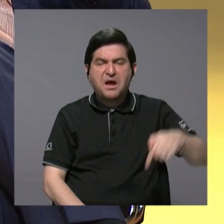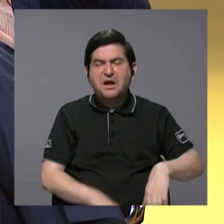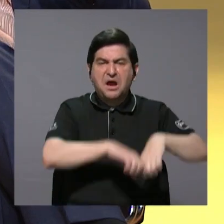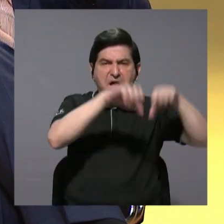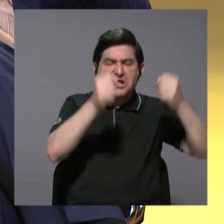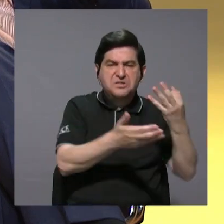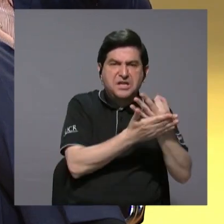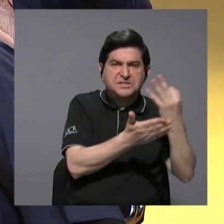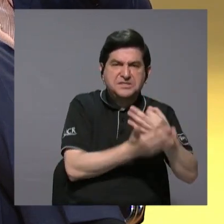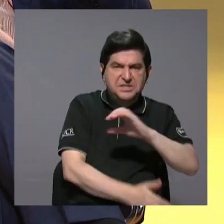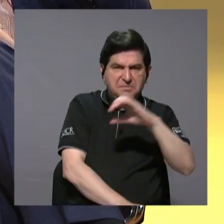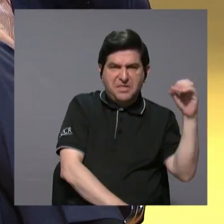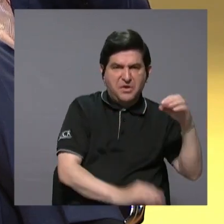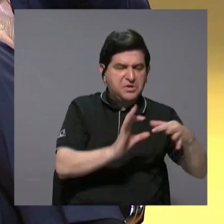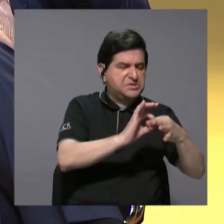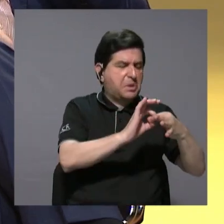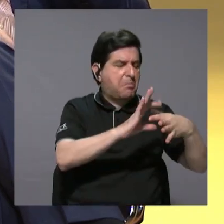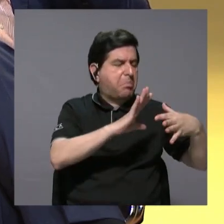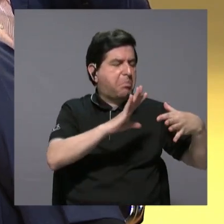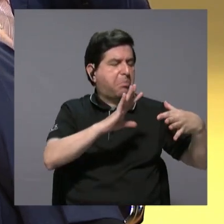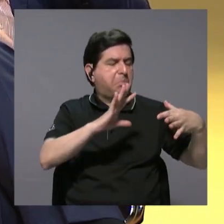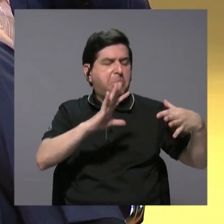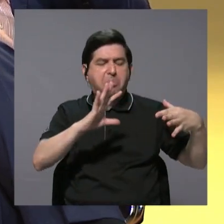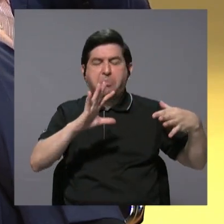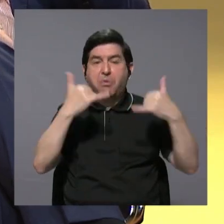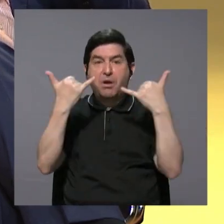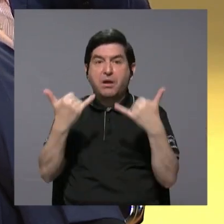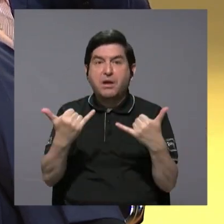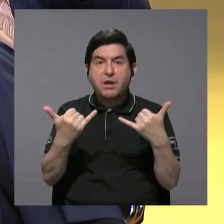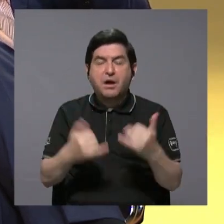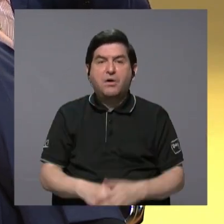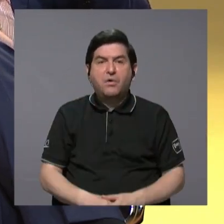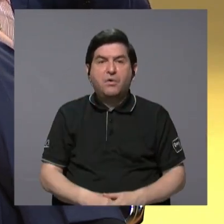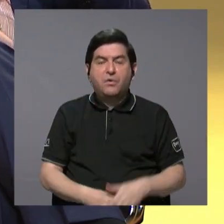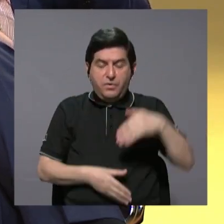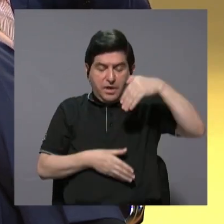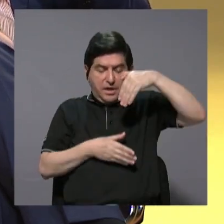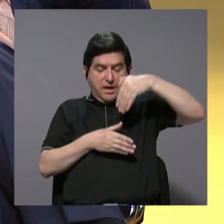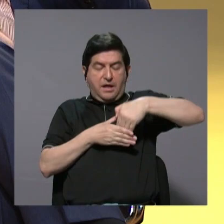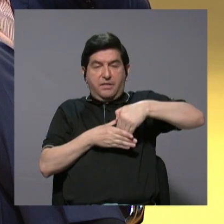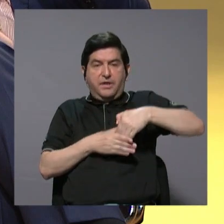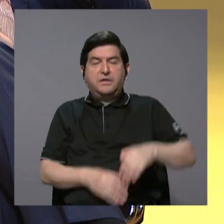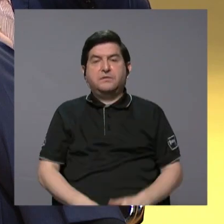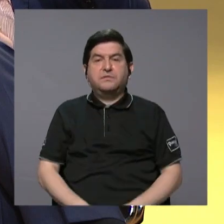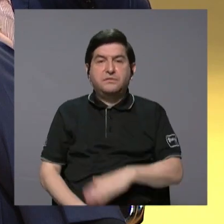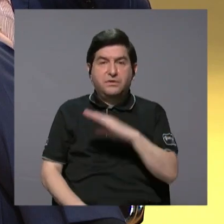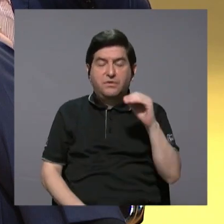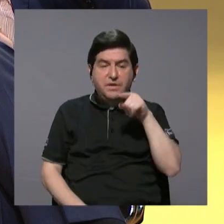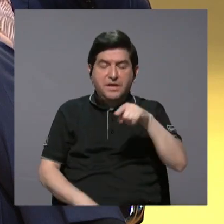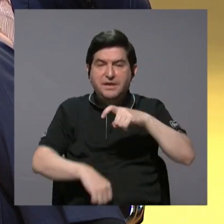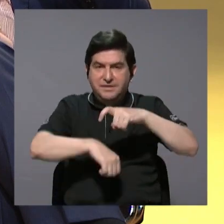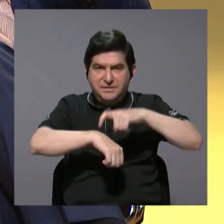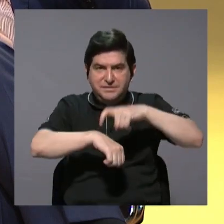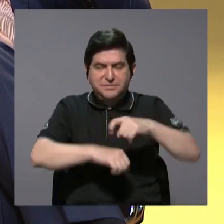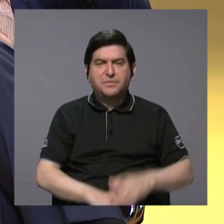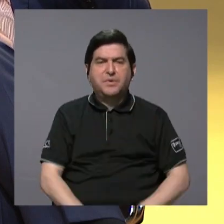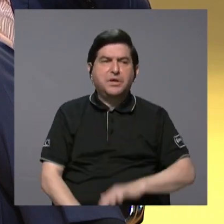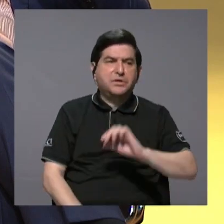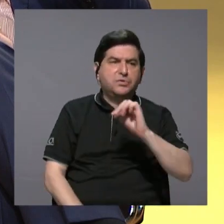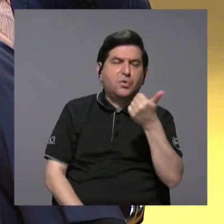sistema financiero occidental, uh-huh, y volverse hacia adentro y hacia atrás y encontrarse ahí con